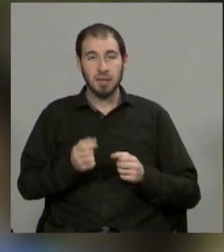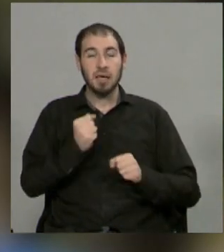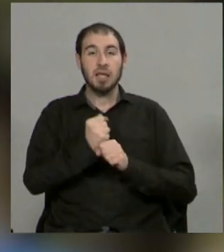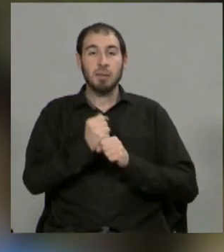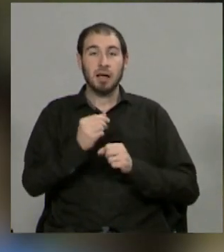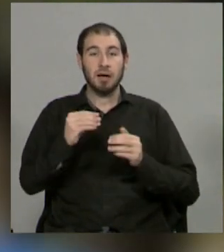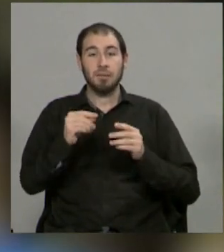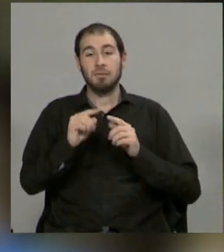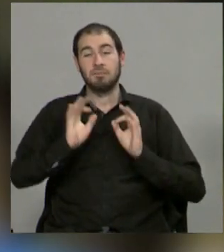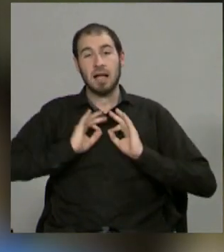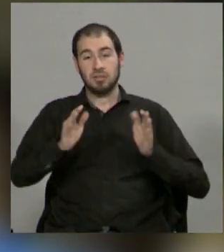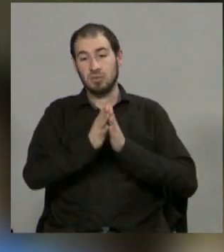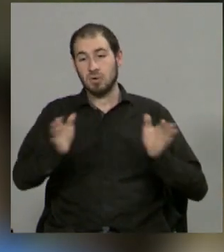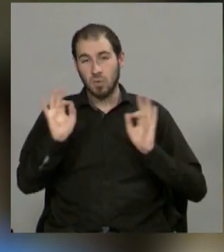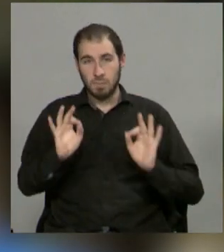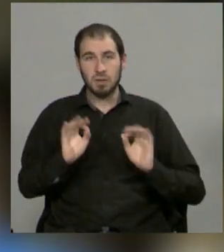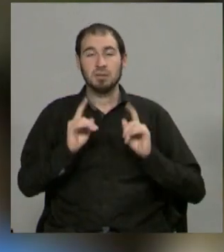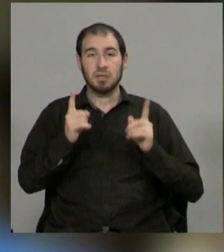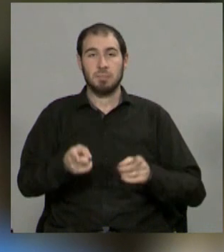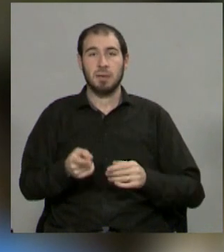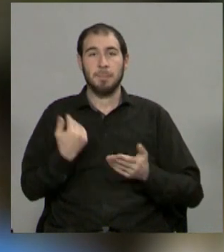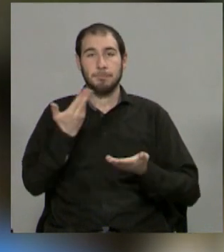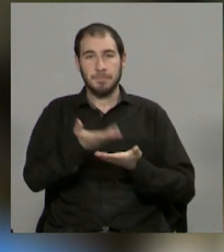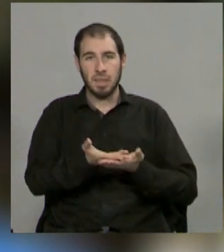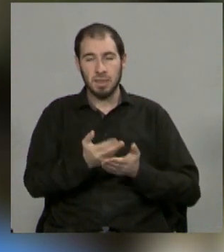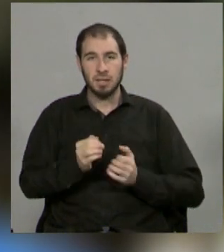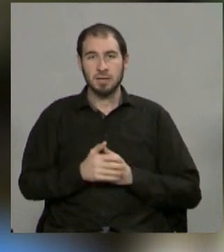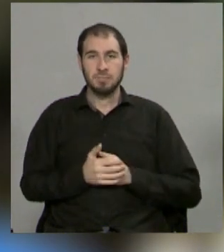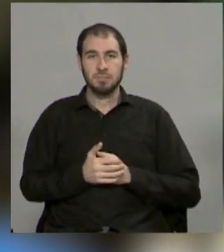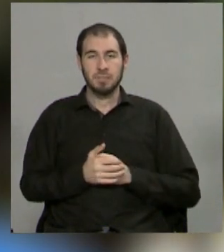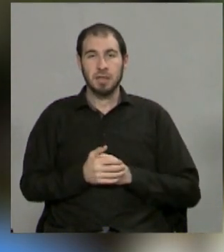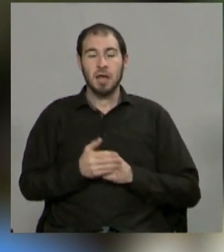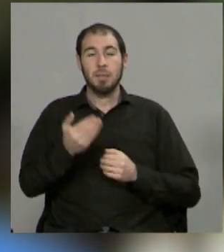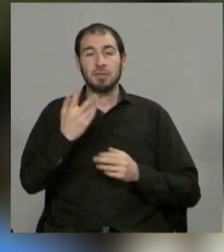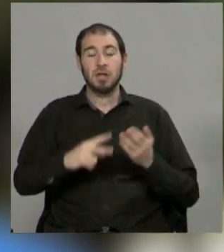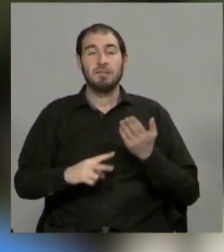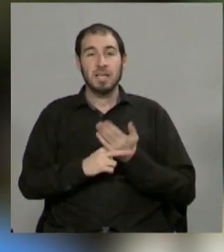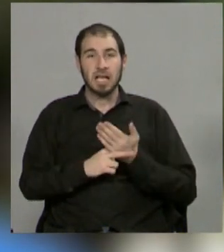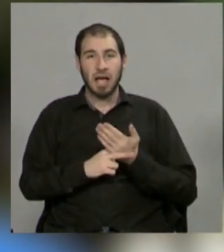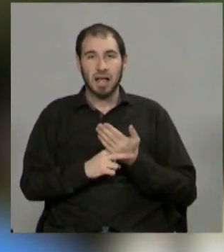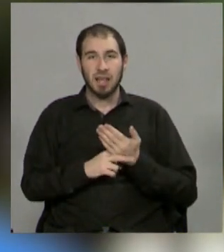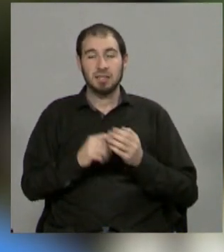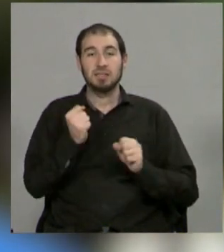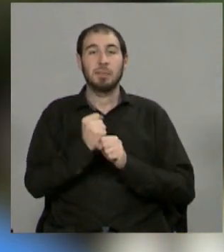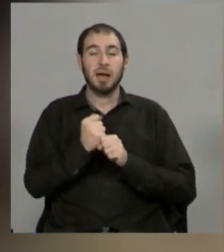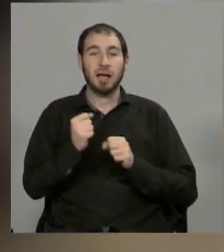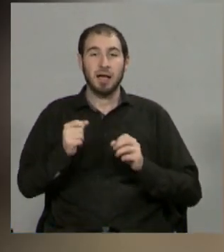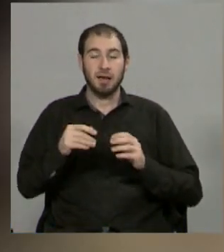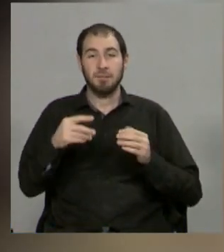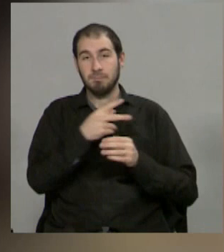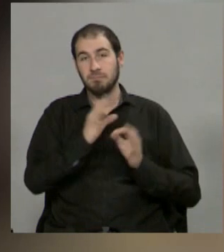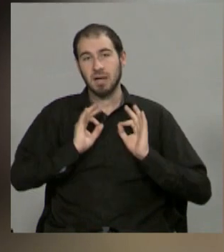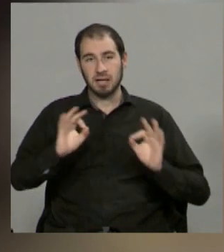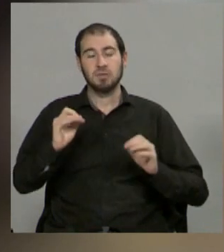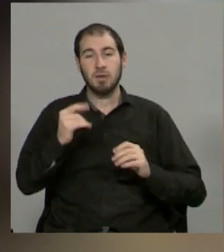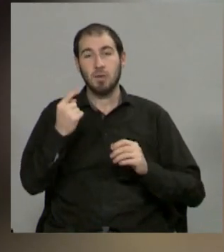toda esta feria. Por lo tanto, también se solicitó a los fiscales que les toca trabajar la feria, ustedes saben que queda uno